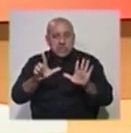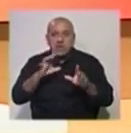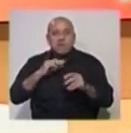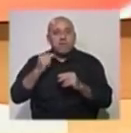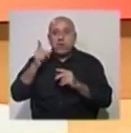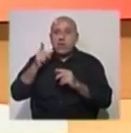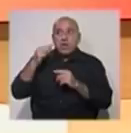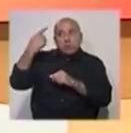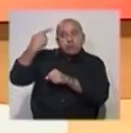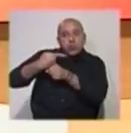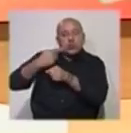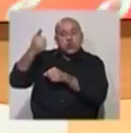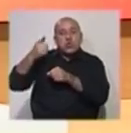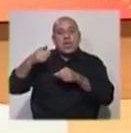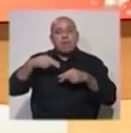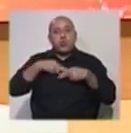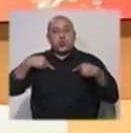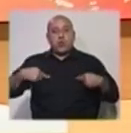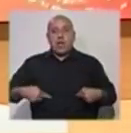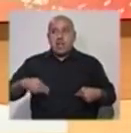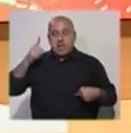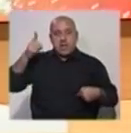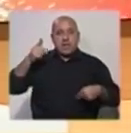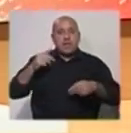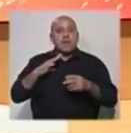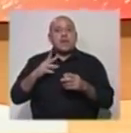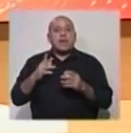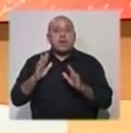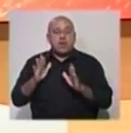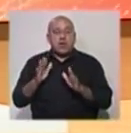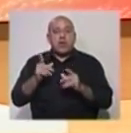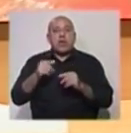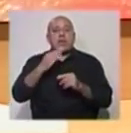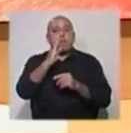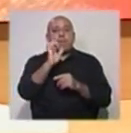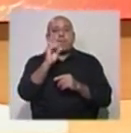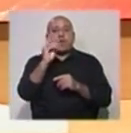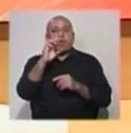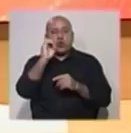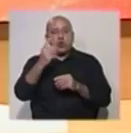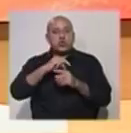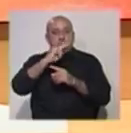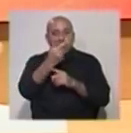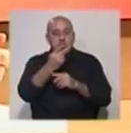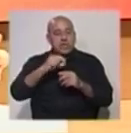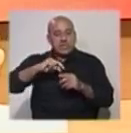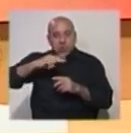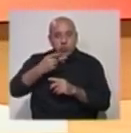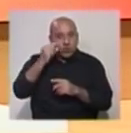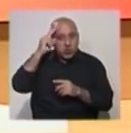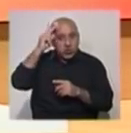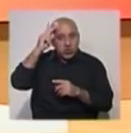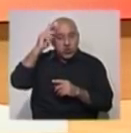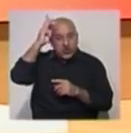donde se dio el poder Don Pedro II, que era el segundo emperador, y